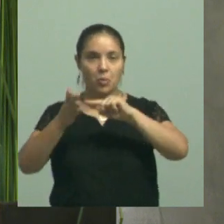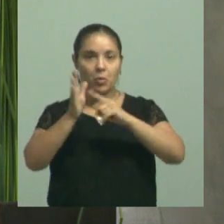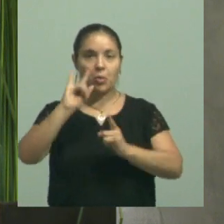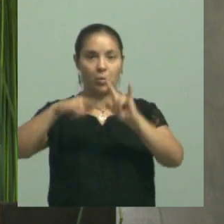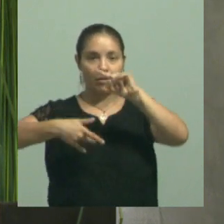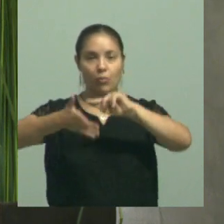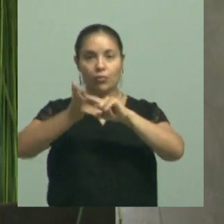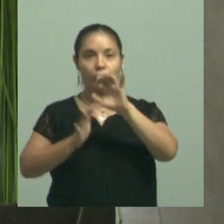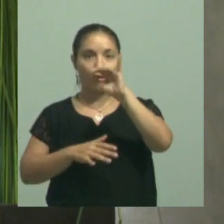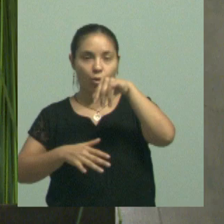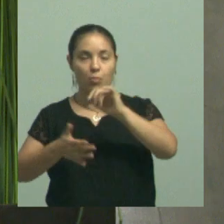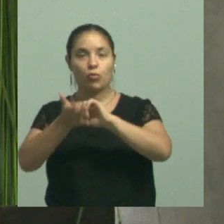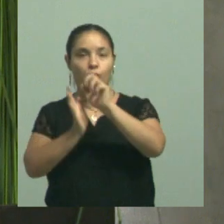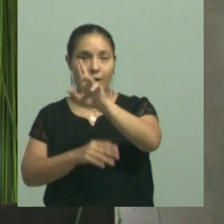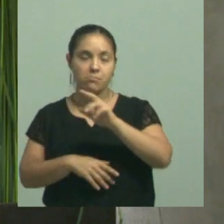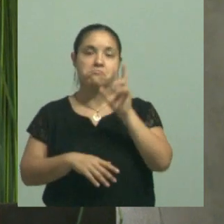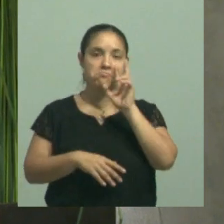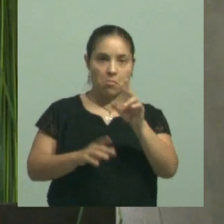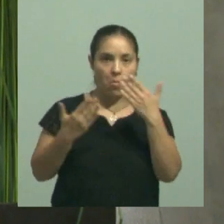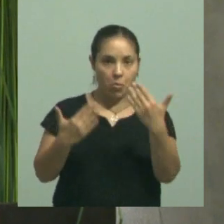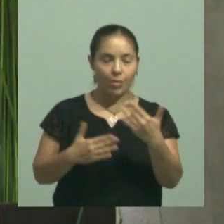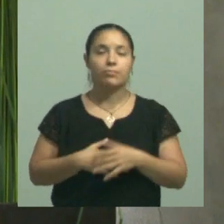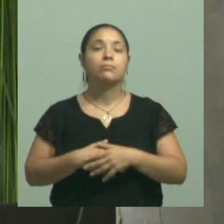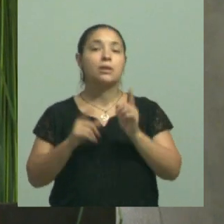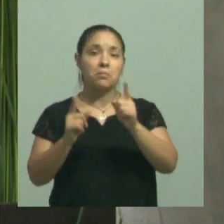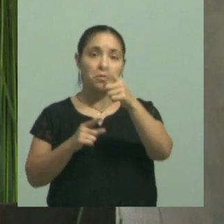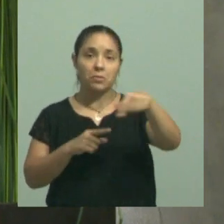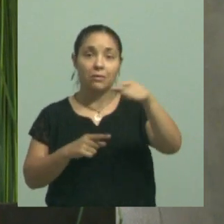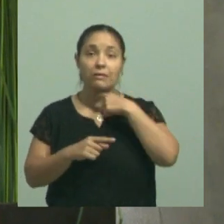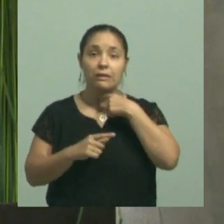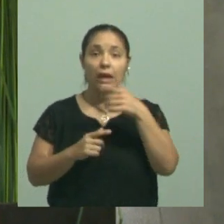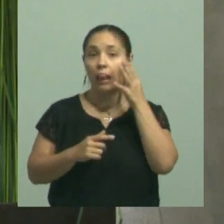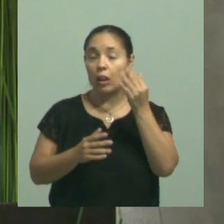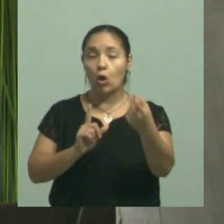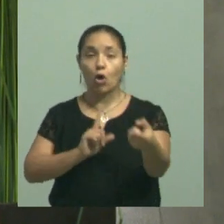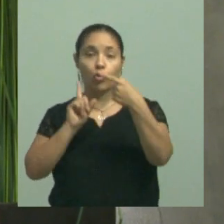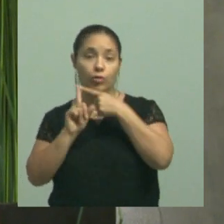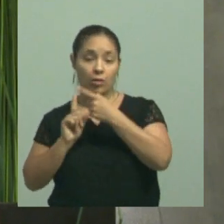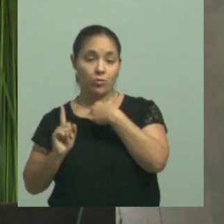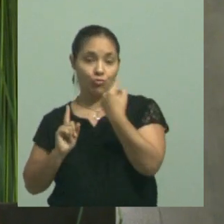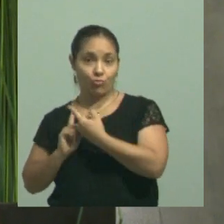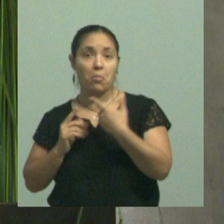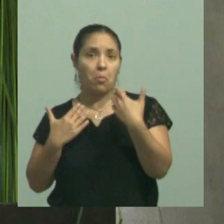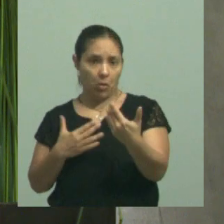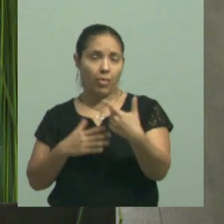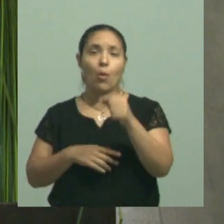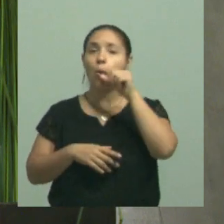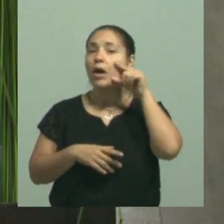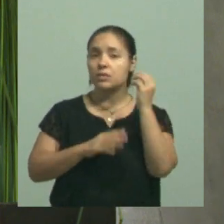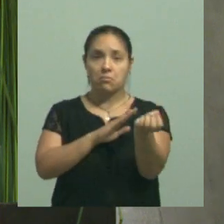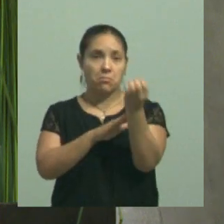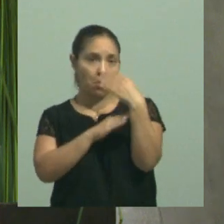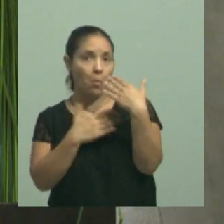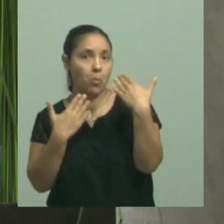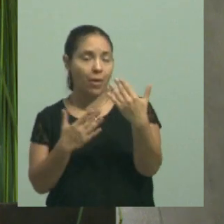www.unidiversidad.com.ar. Desde ya los estamos invitando a que si quieren comunicarse con nosotros pueden utilizar nuestro número de WhatsApp, también pueden hacer lo mismo